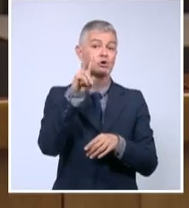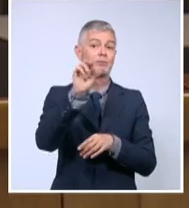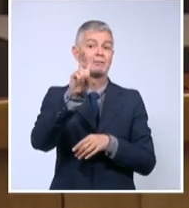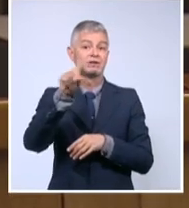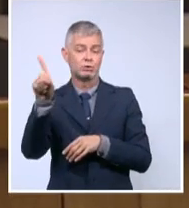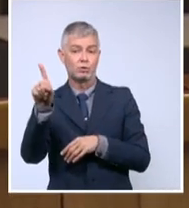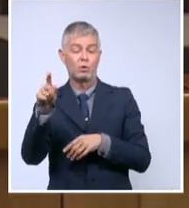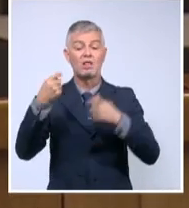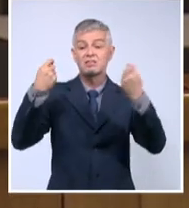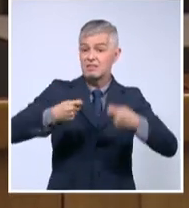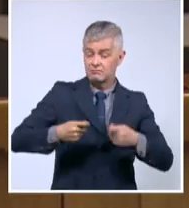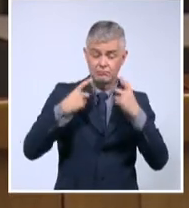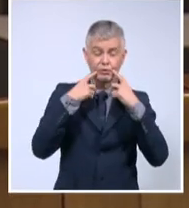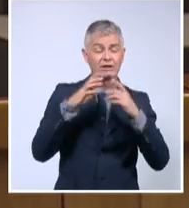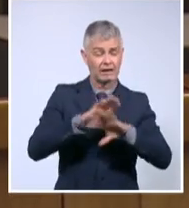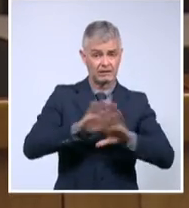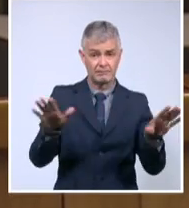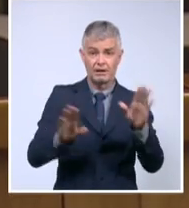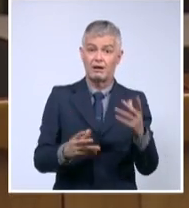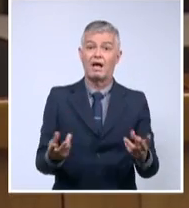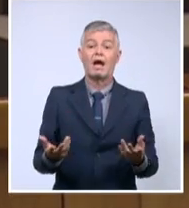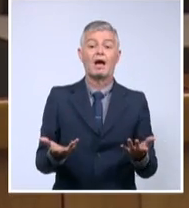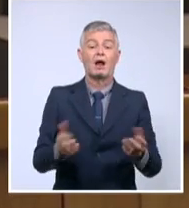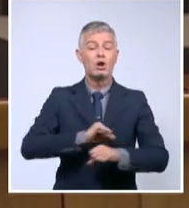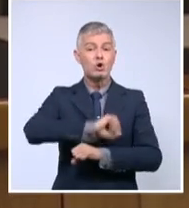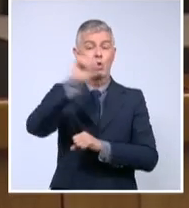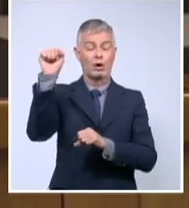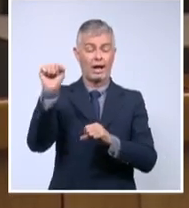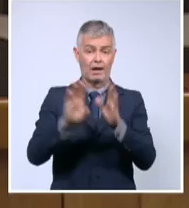en tanto logremos crear condiciones más favorables